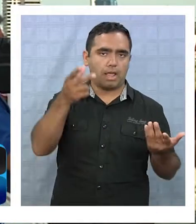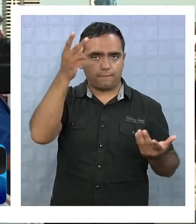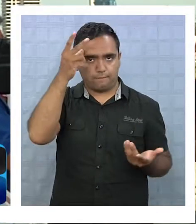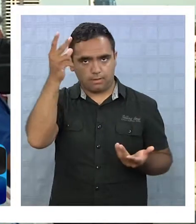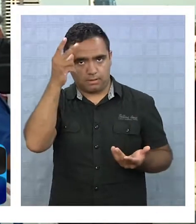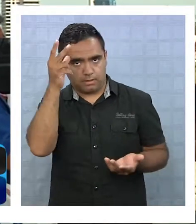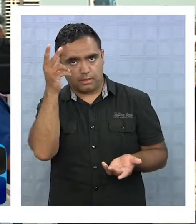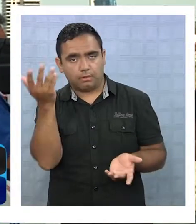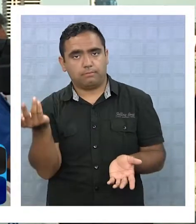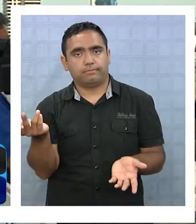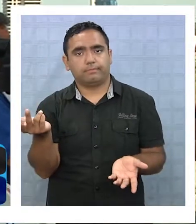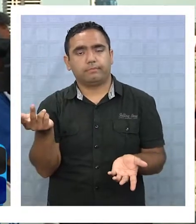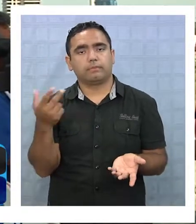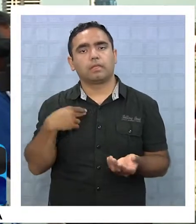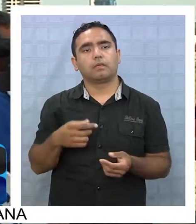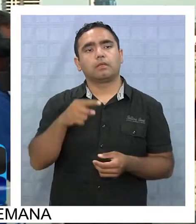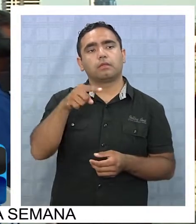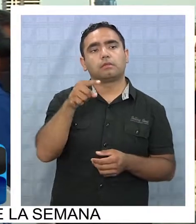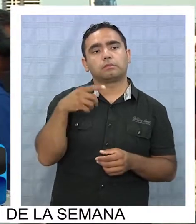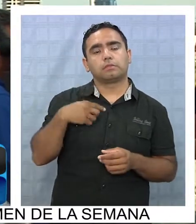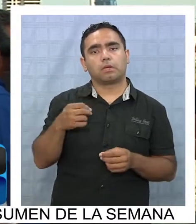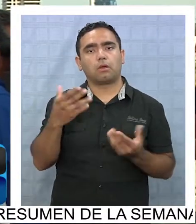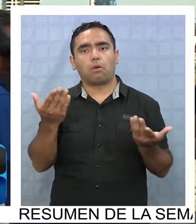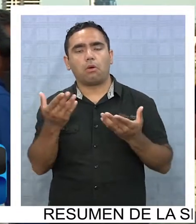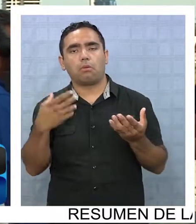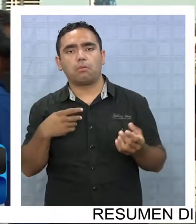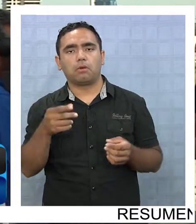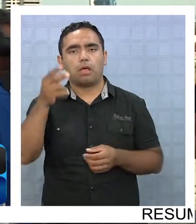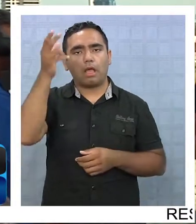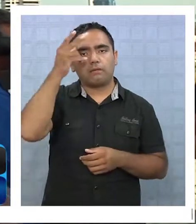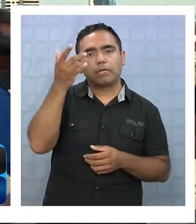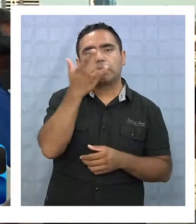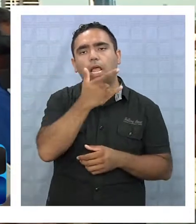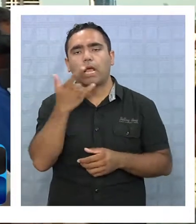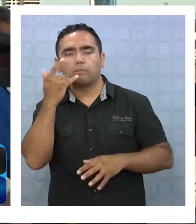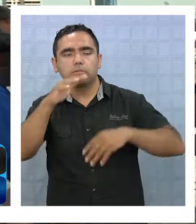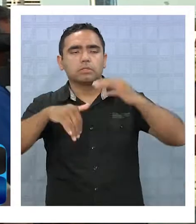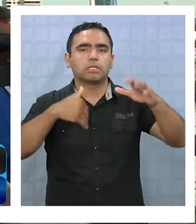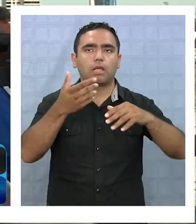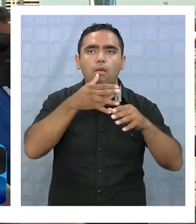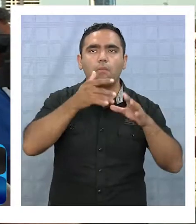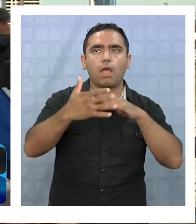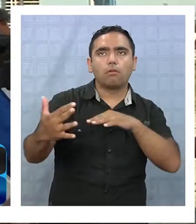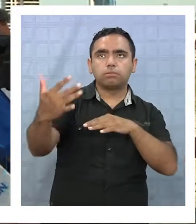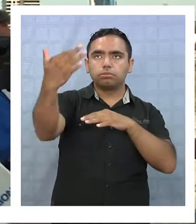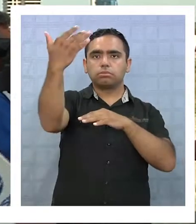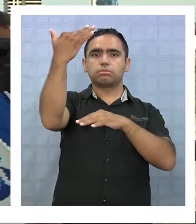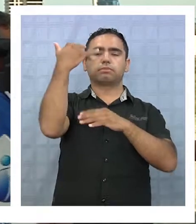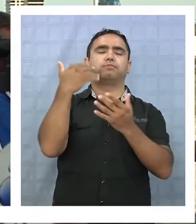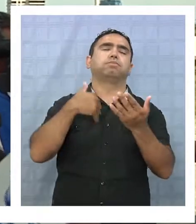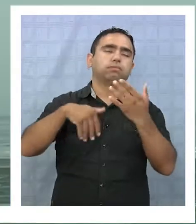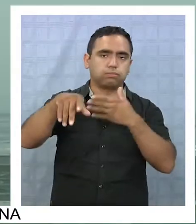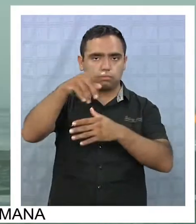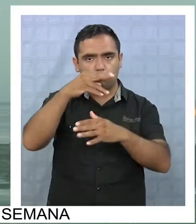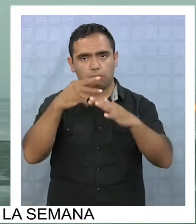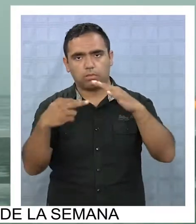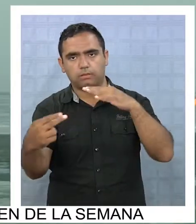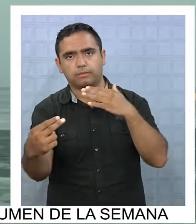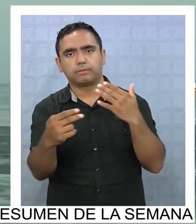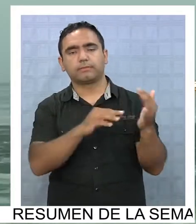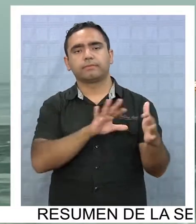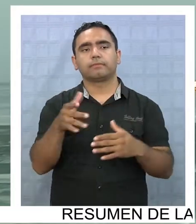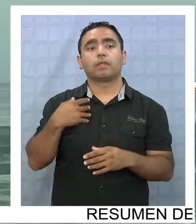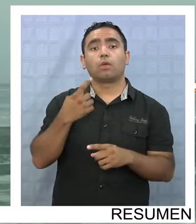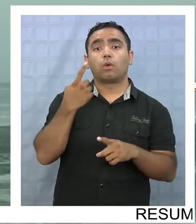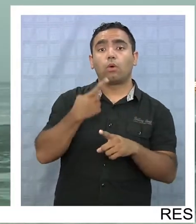persona encuentre menor capacidad de reaccionar, puede afectar a su misma vida y queda en riesgo y puede levantar una pérdida. Por otra